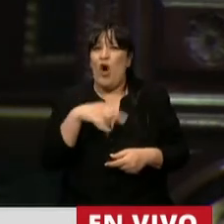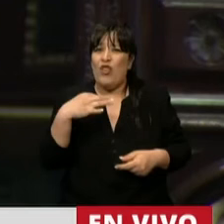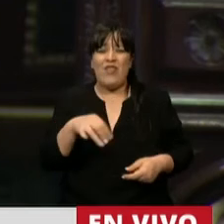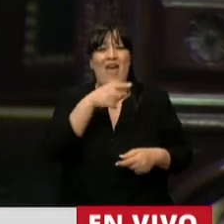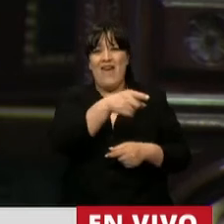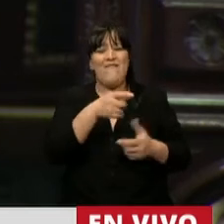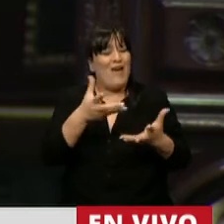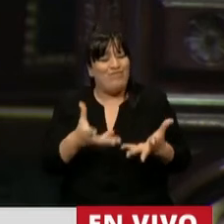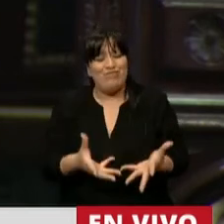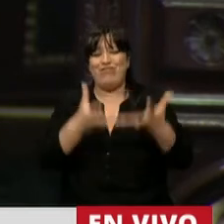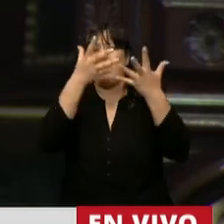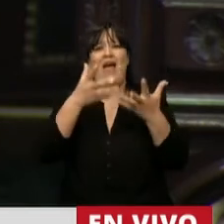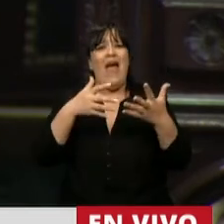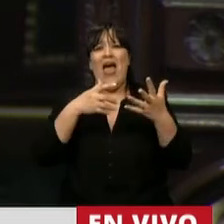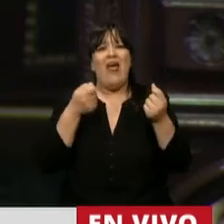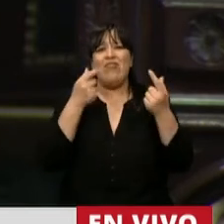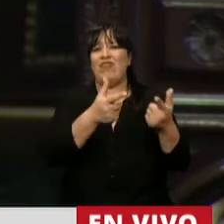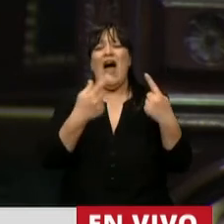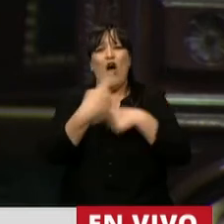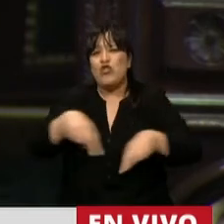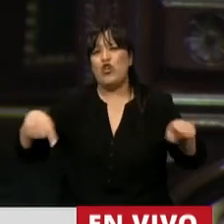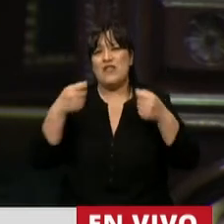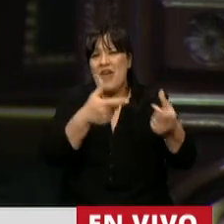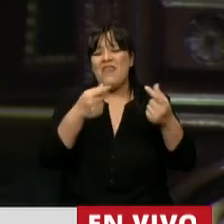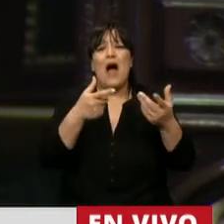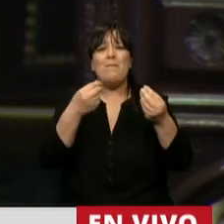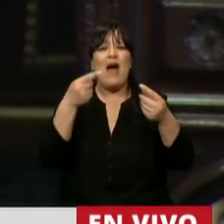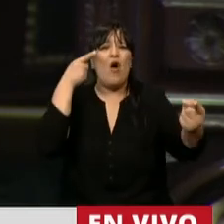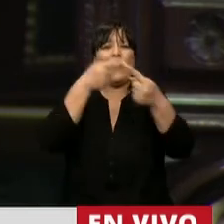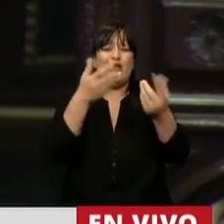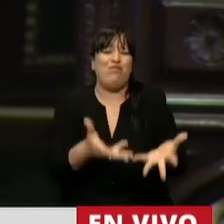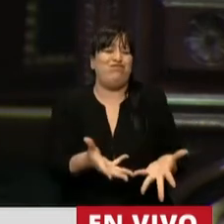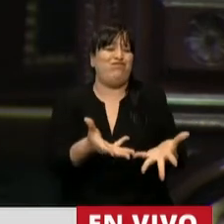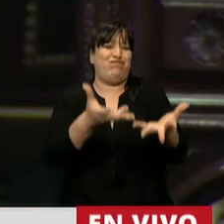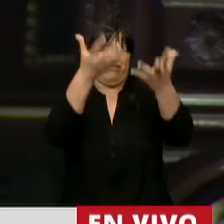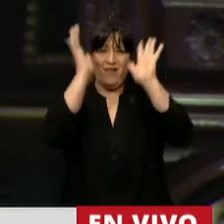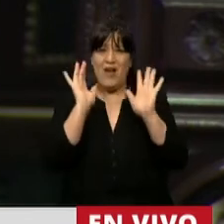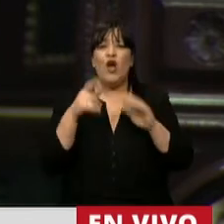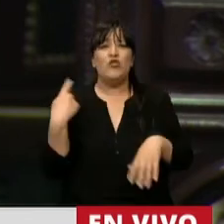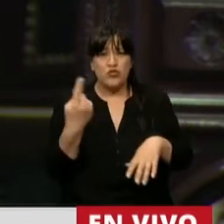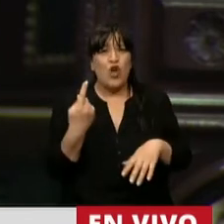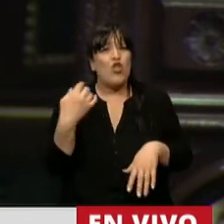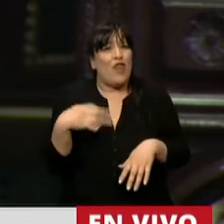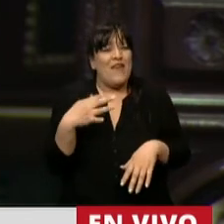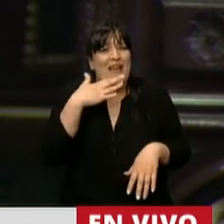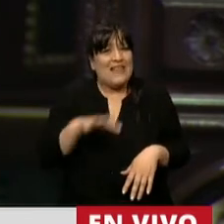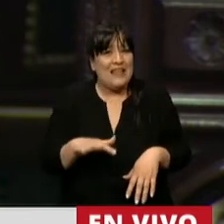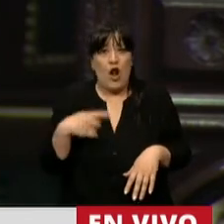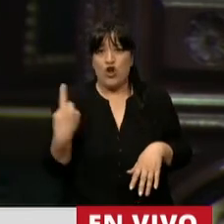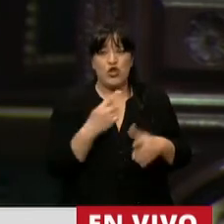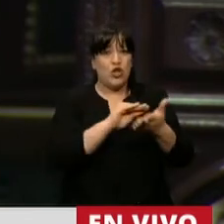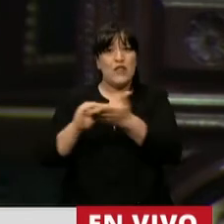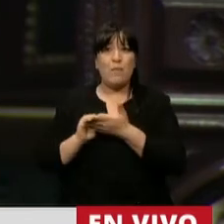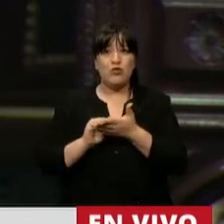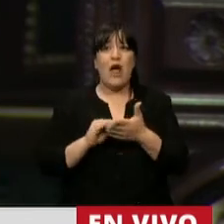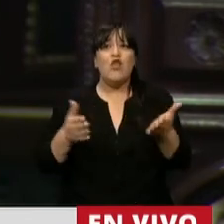tenemos que explotarlo al máximo en todo su potencial. Un trabajo que demandó entender que nosotros como